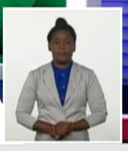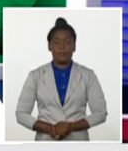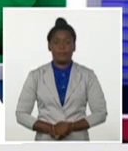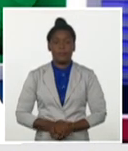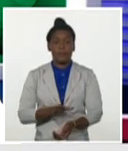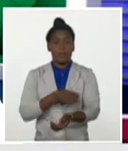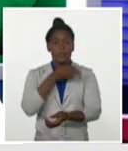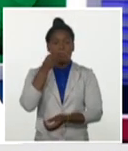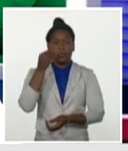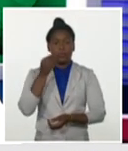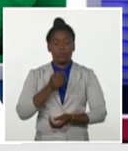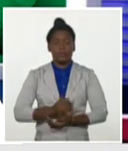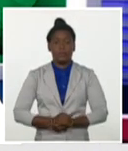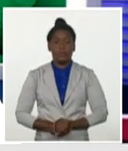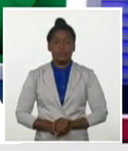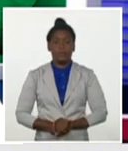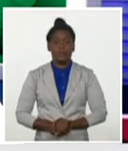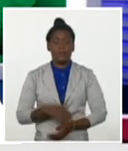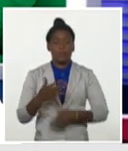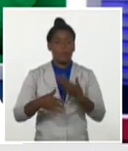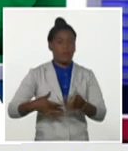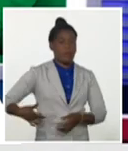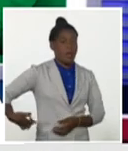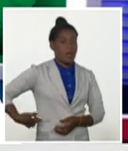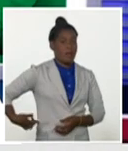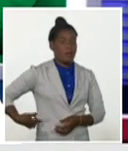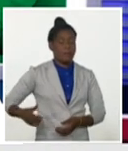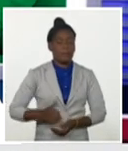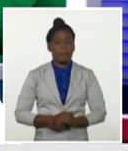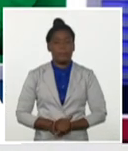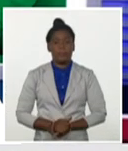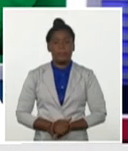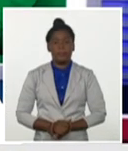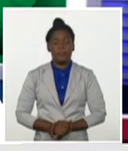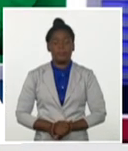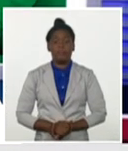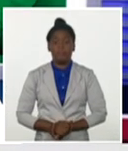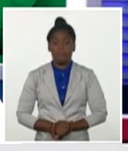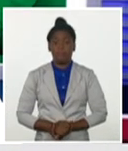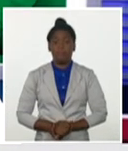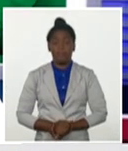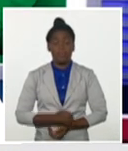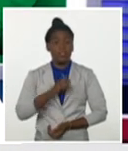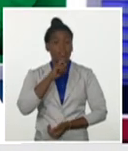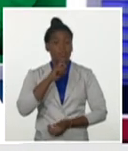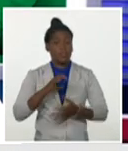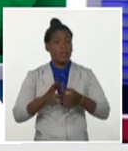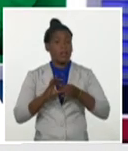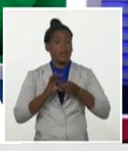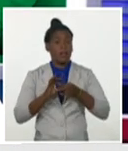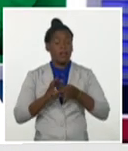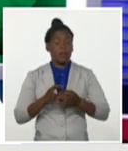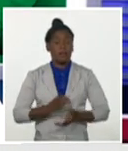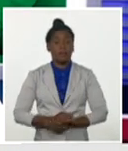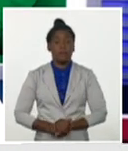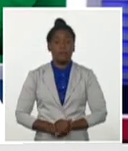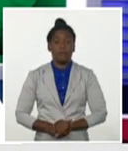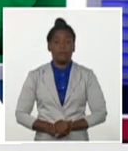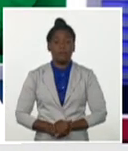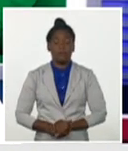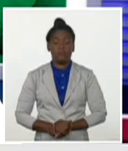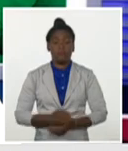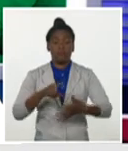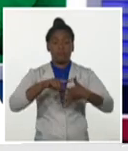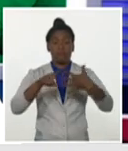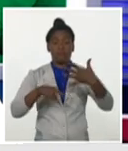diabetes mellitus, una enfermedad renal crónica y realmente muchas comorbilidades